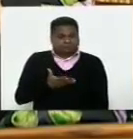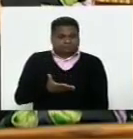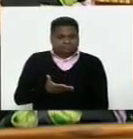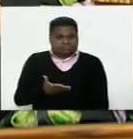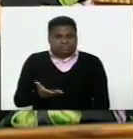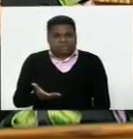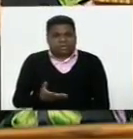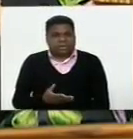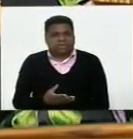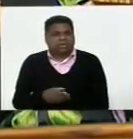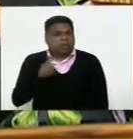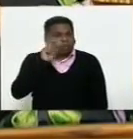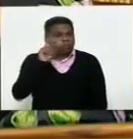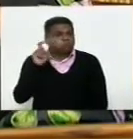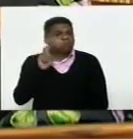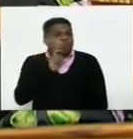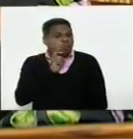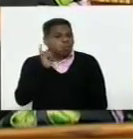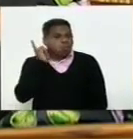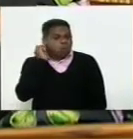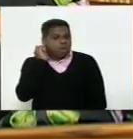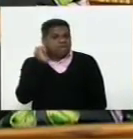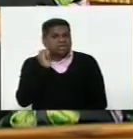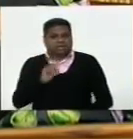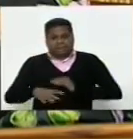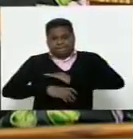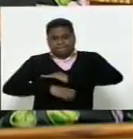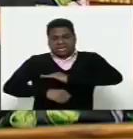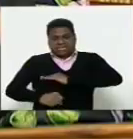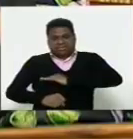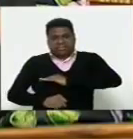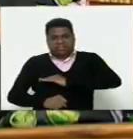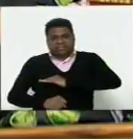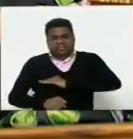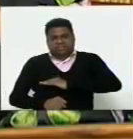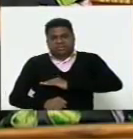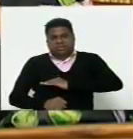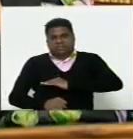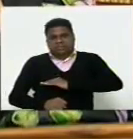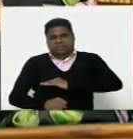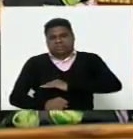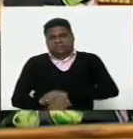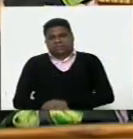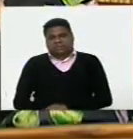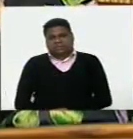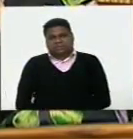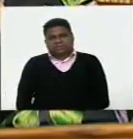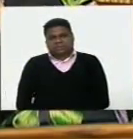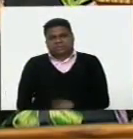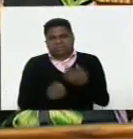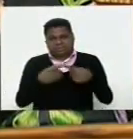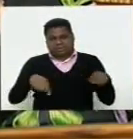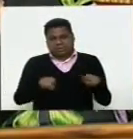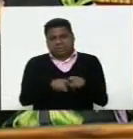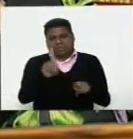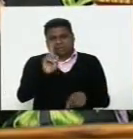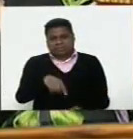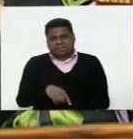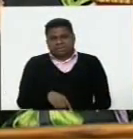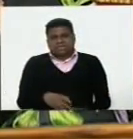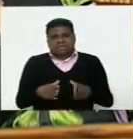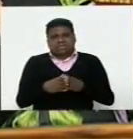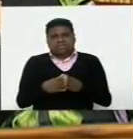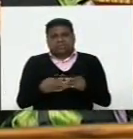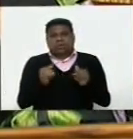de mujeres gestantes en trabajo de parto, parto y posparto, así como de las recién nacidas